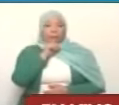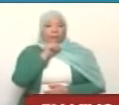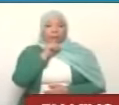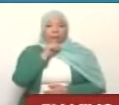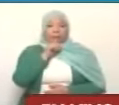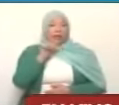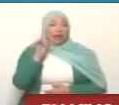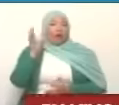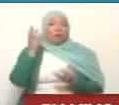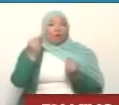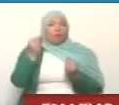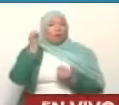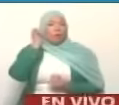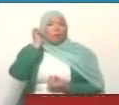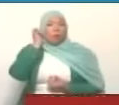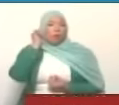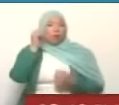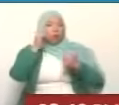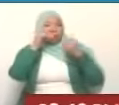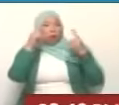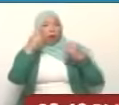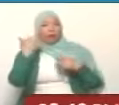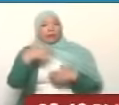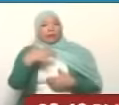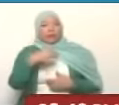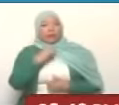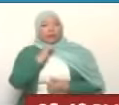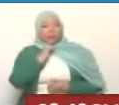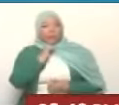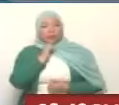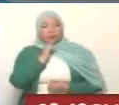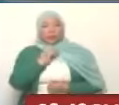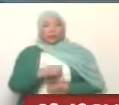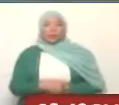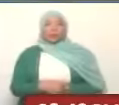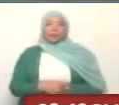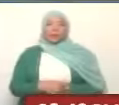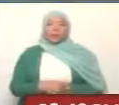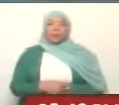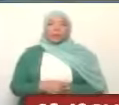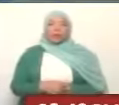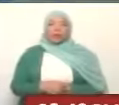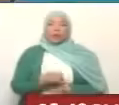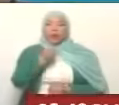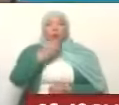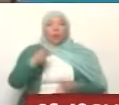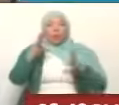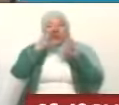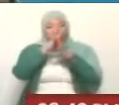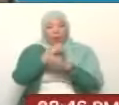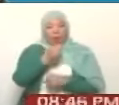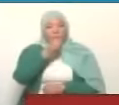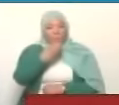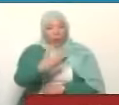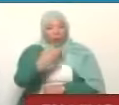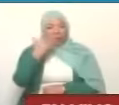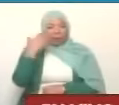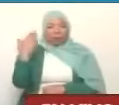es un mujerero impresionante. Buenas noches, presidente. Una guerrera, pues. Ah, aquí está, mírala.